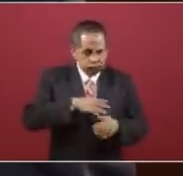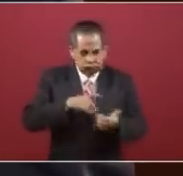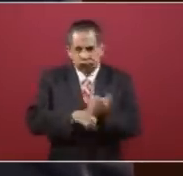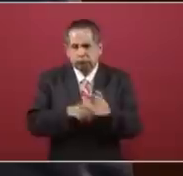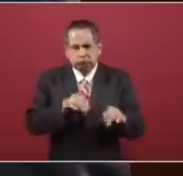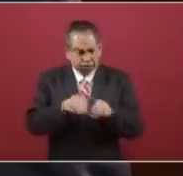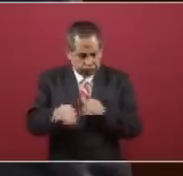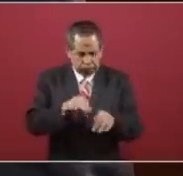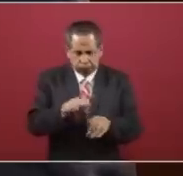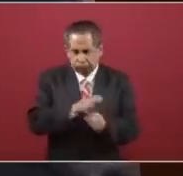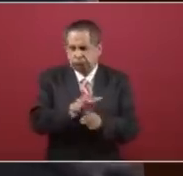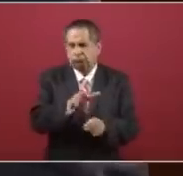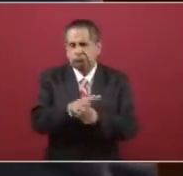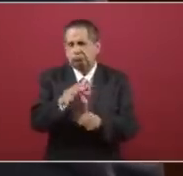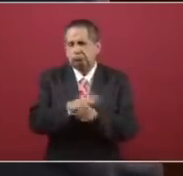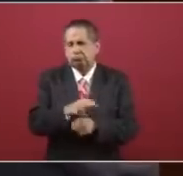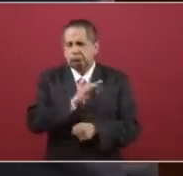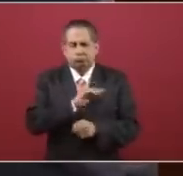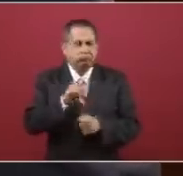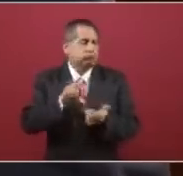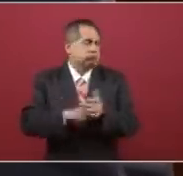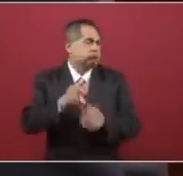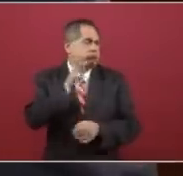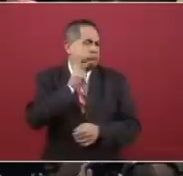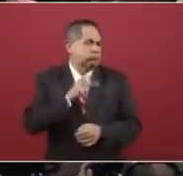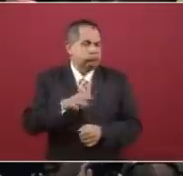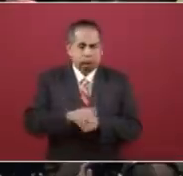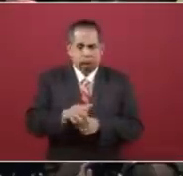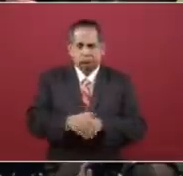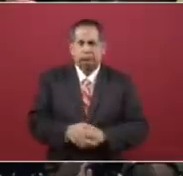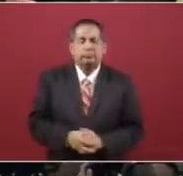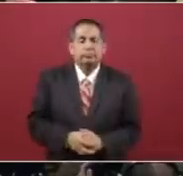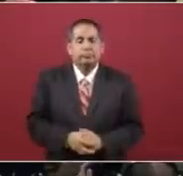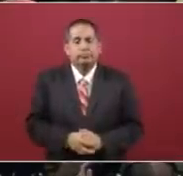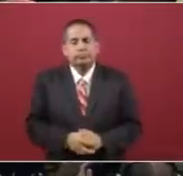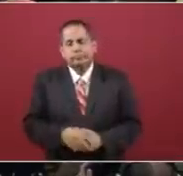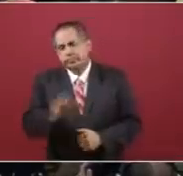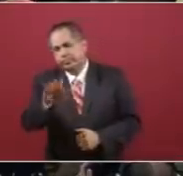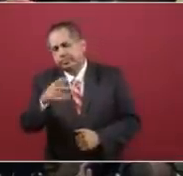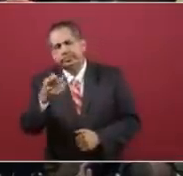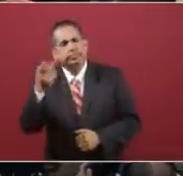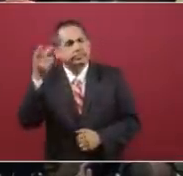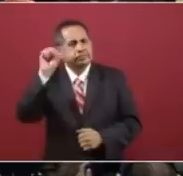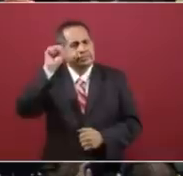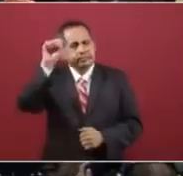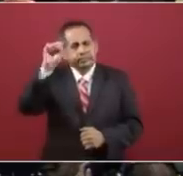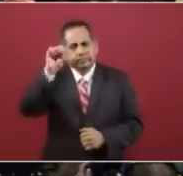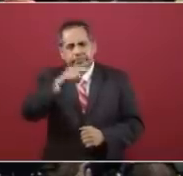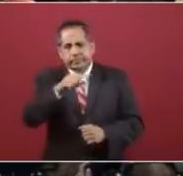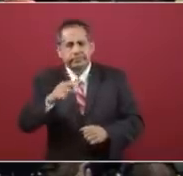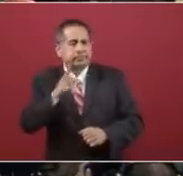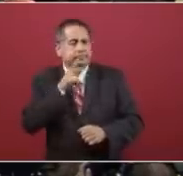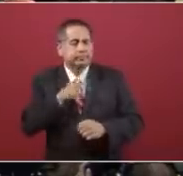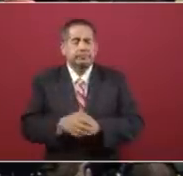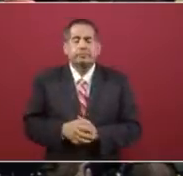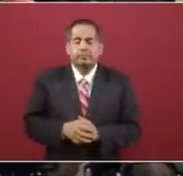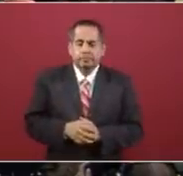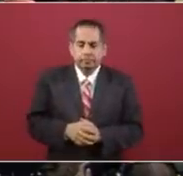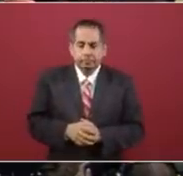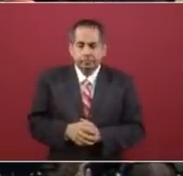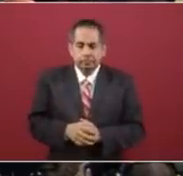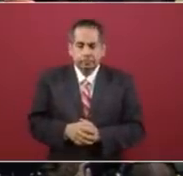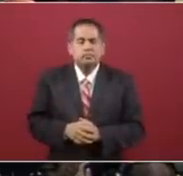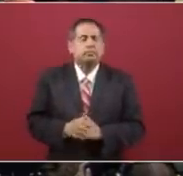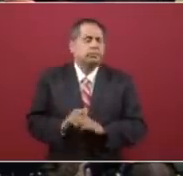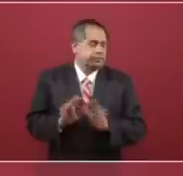trabajo suficiente en Pemex. Y lo del sindicato de Pemex, presidente. Se está